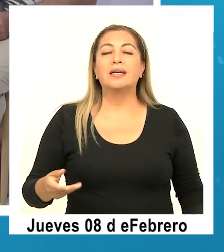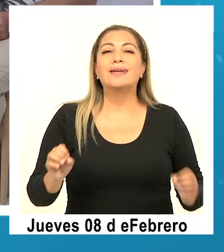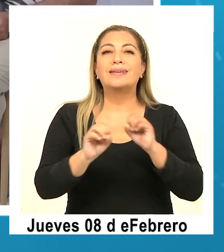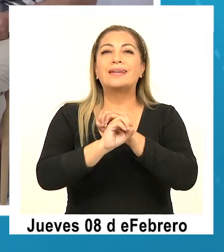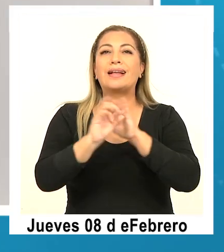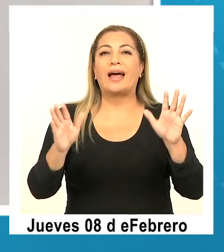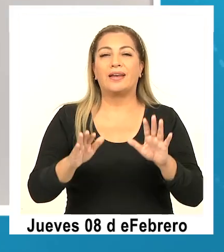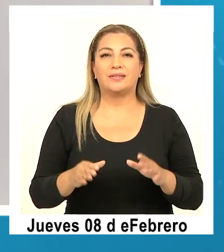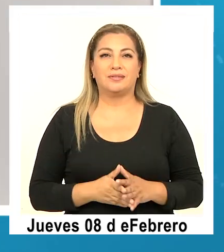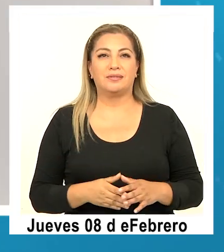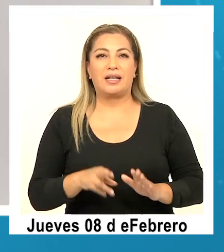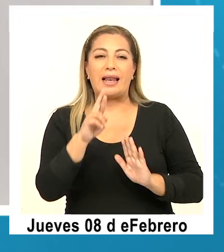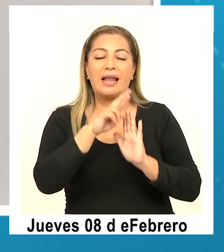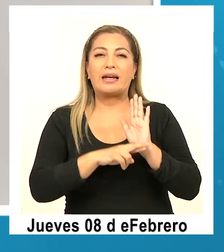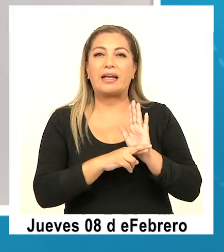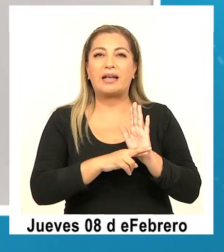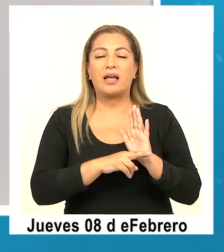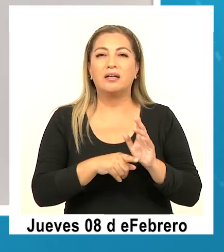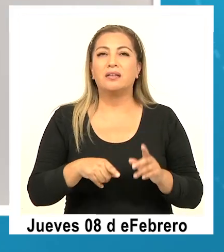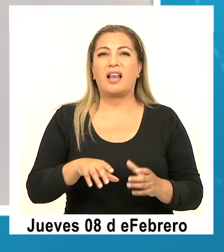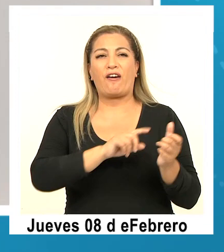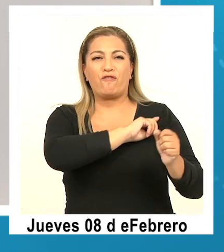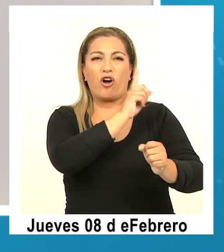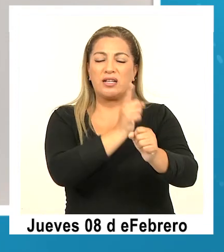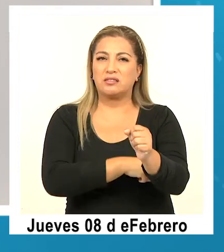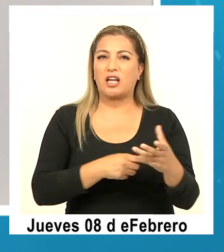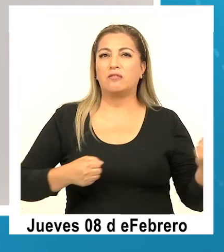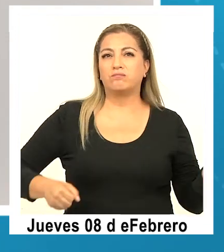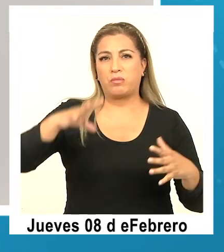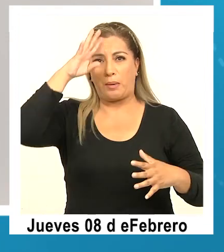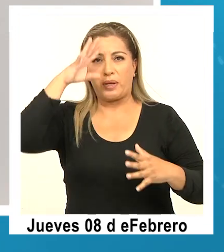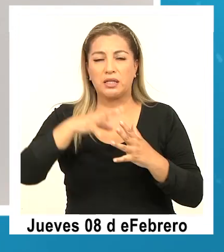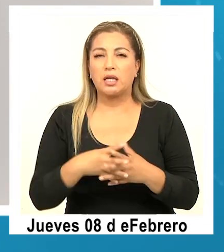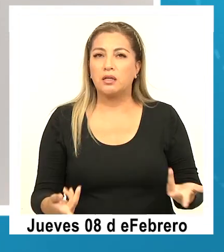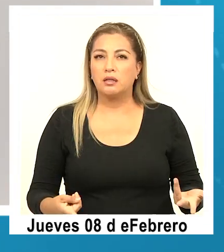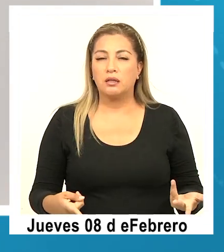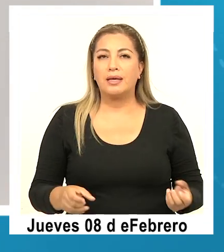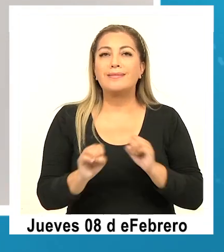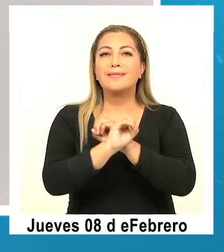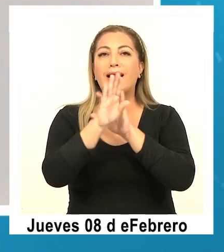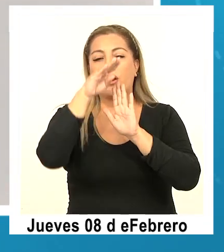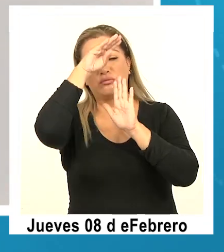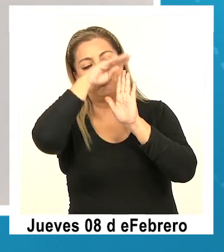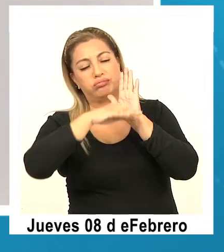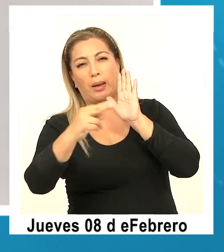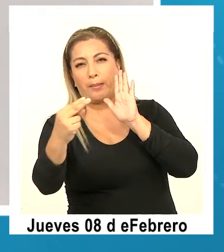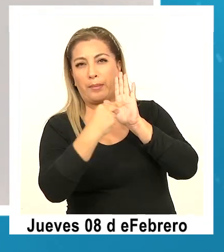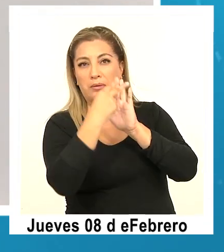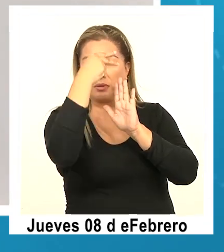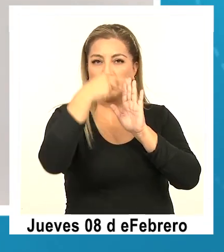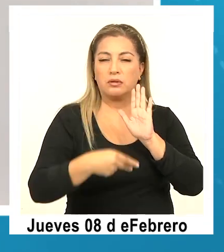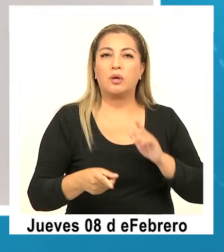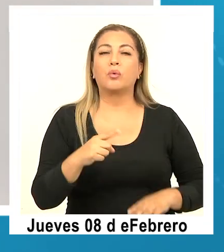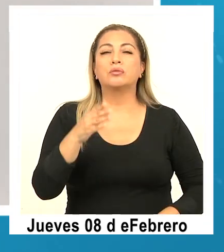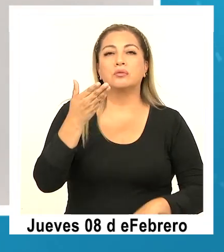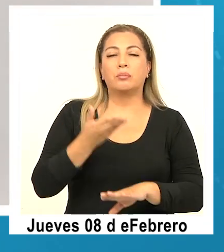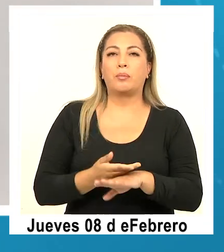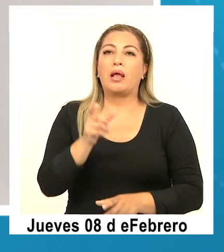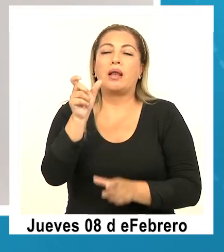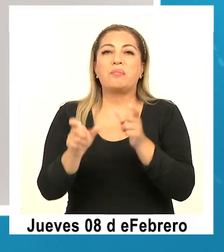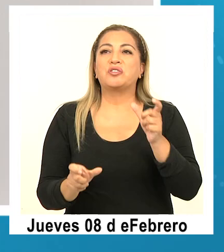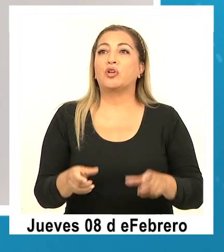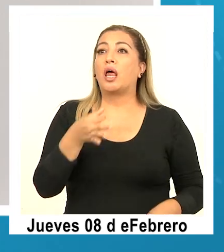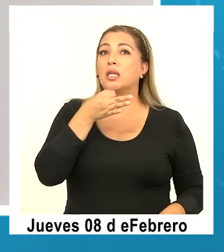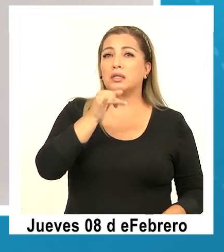porque cuando, digamos, hay una petición que la gente